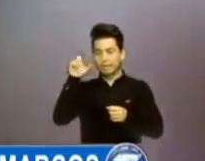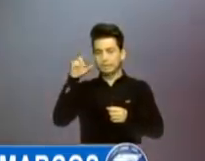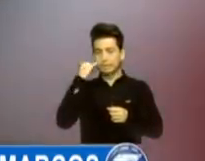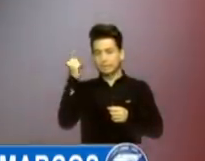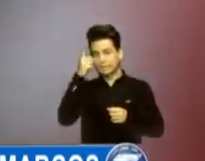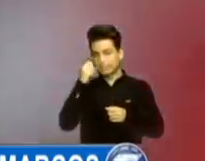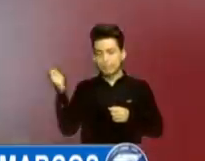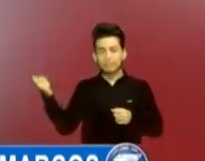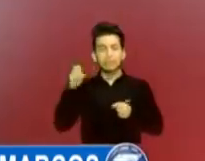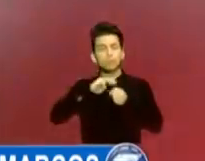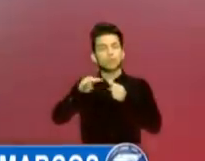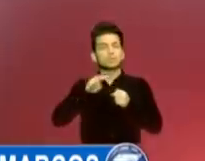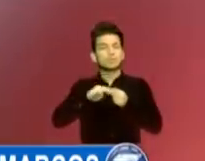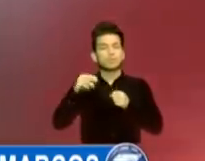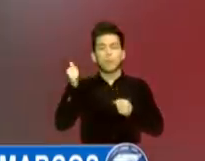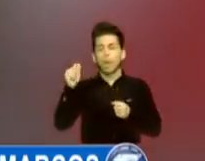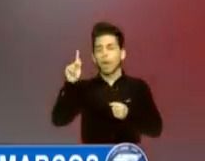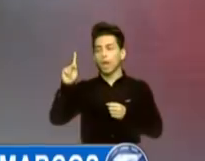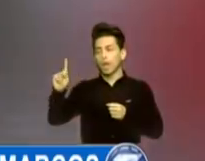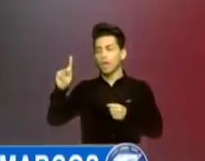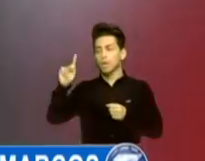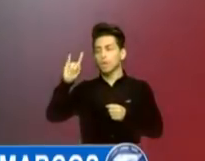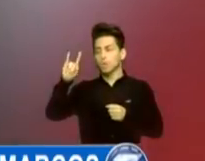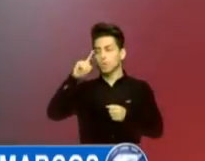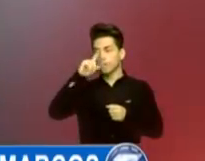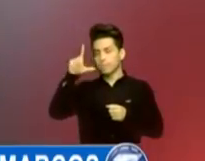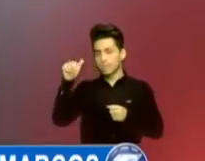Marcos, lo que dejó una persona herida.